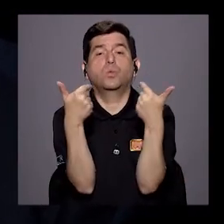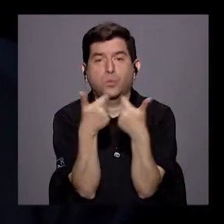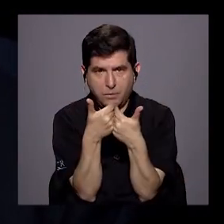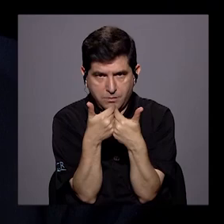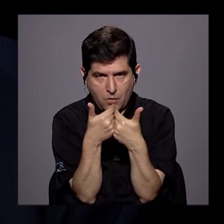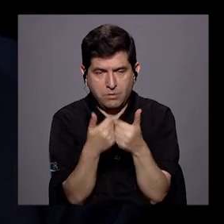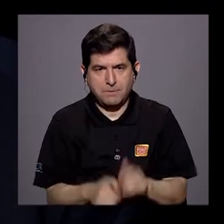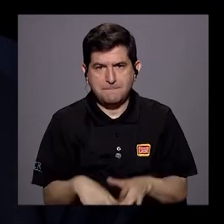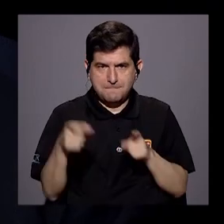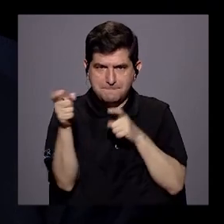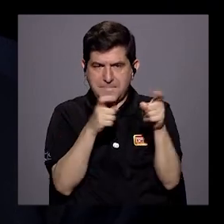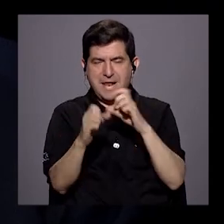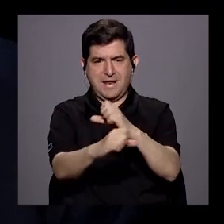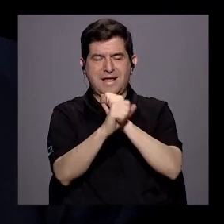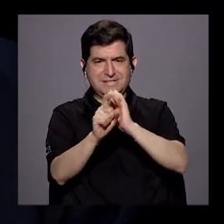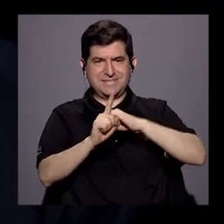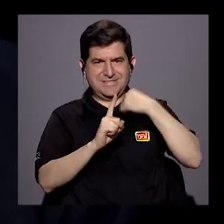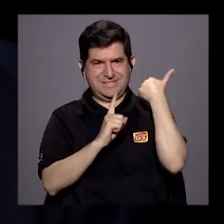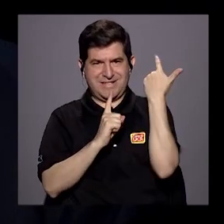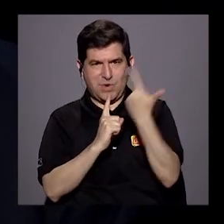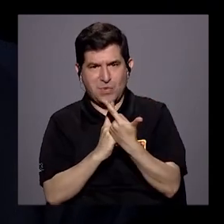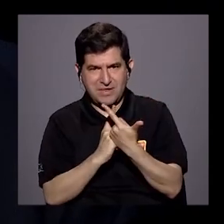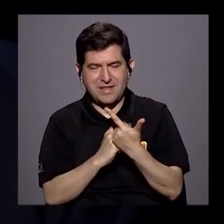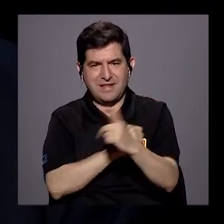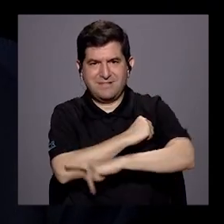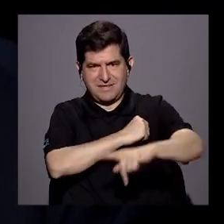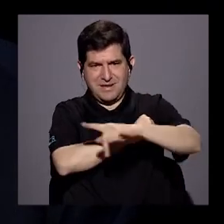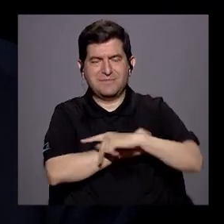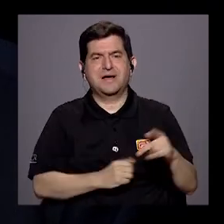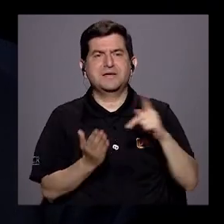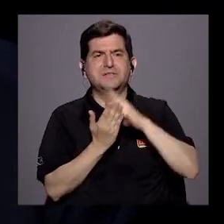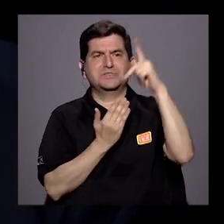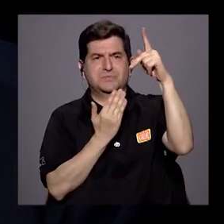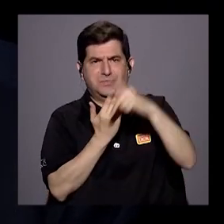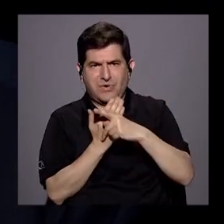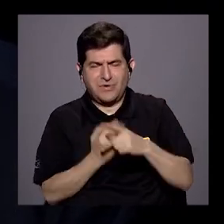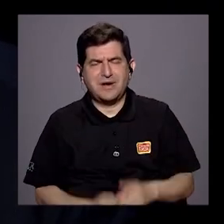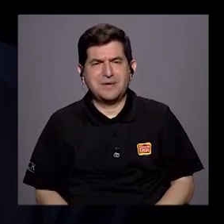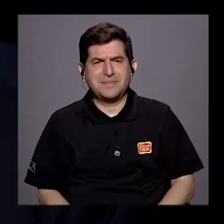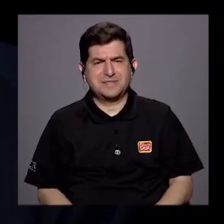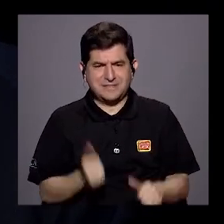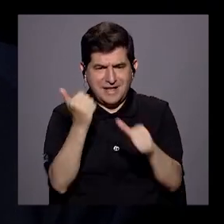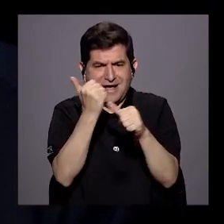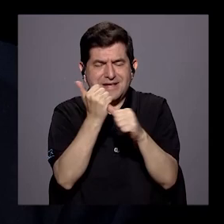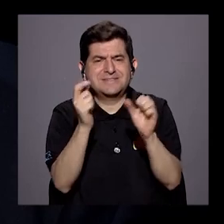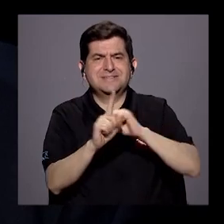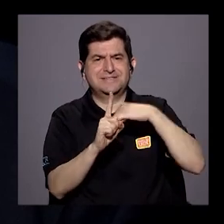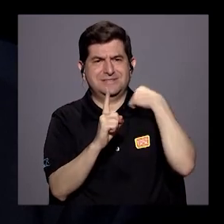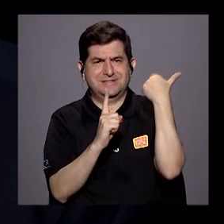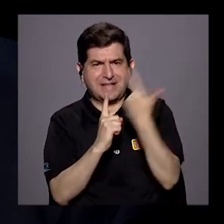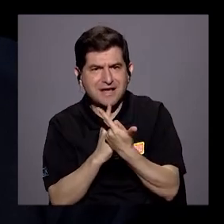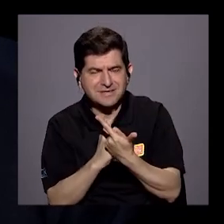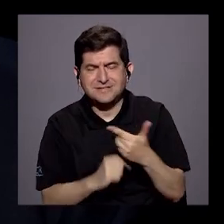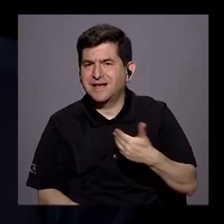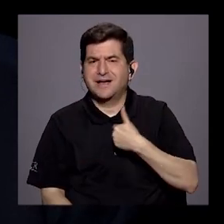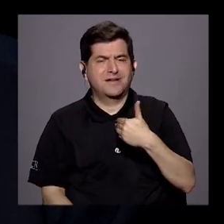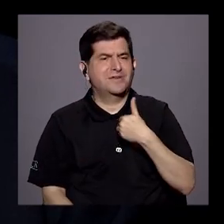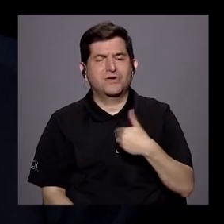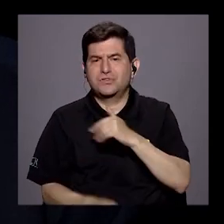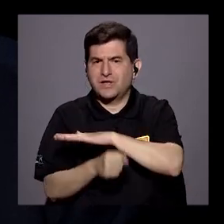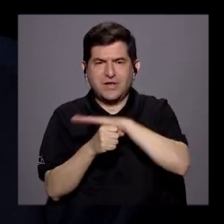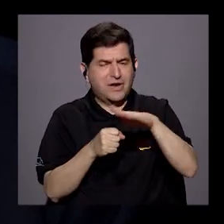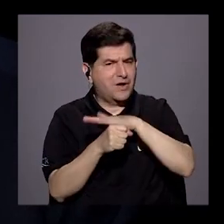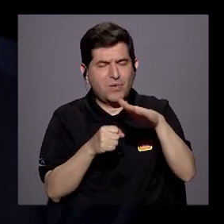sector que maneja la seguridad social en el país los programas de asistencia social principalmente que